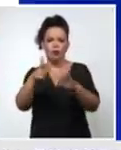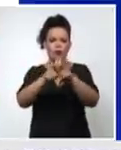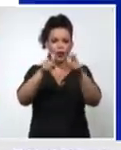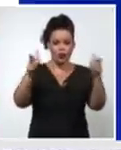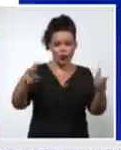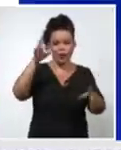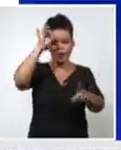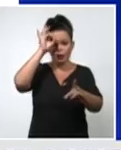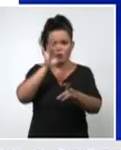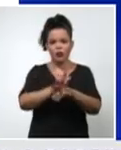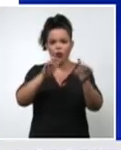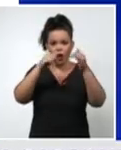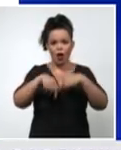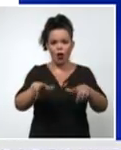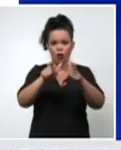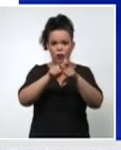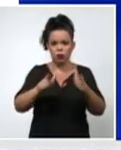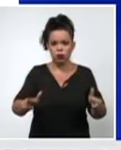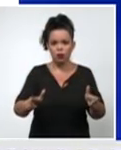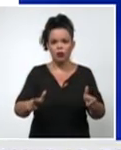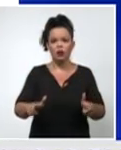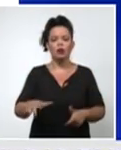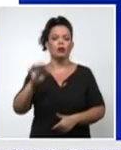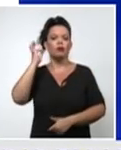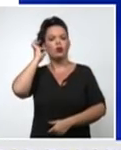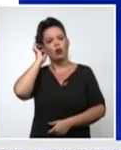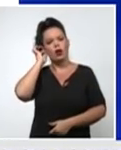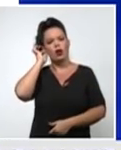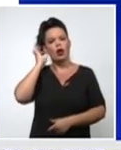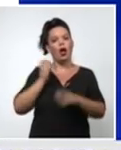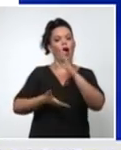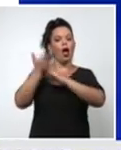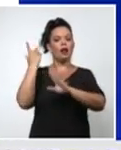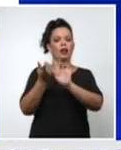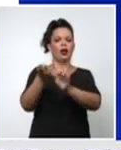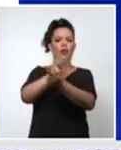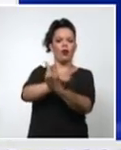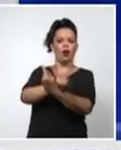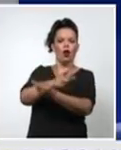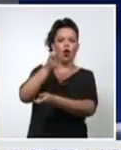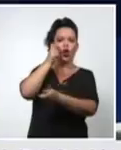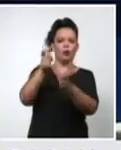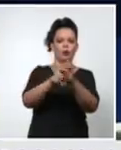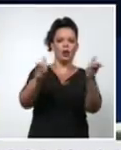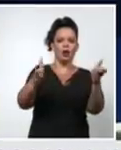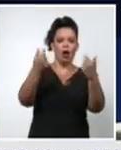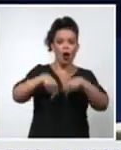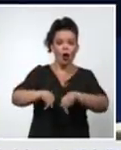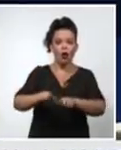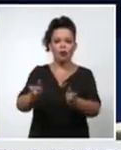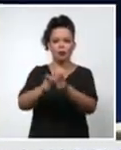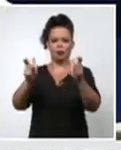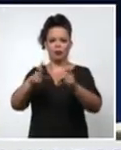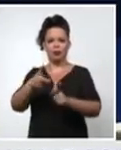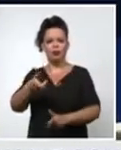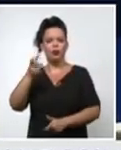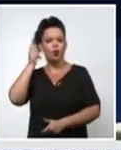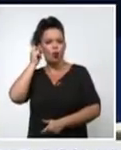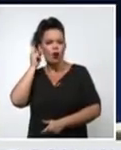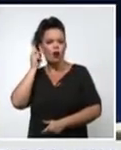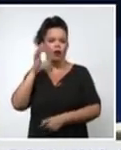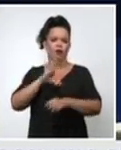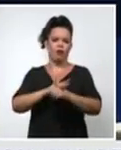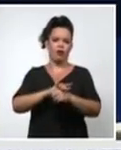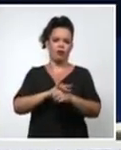en relación con el sexo masculino. Y por último, refiriéndonos al mundo, crecen los contagios en